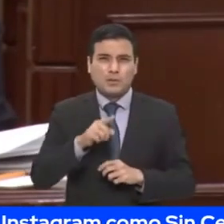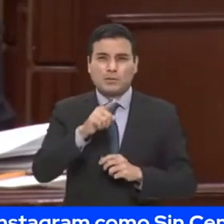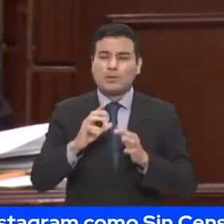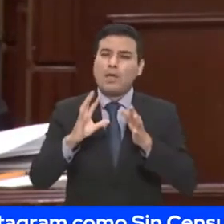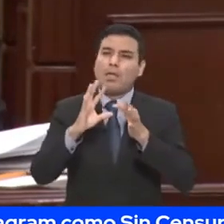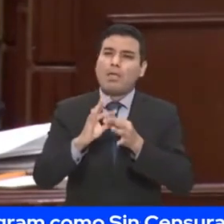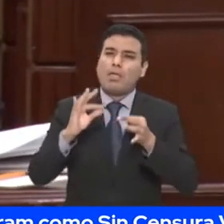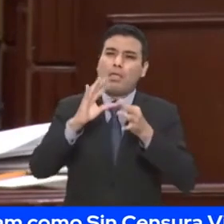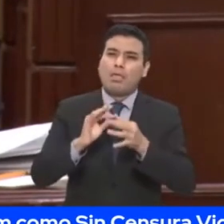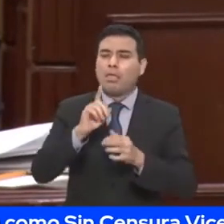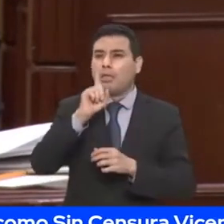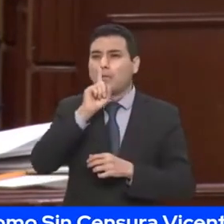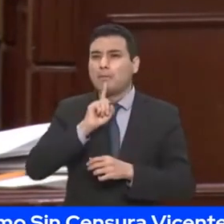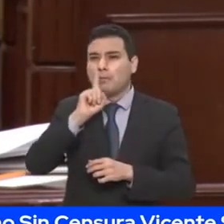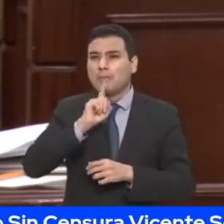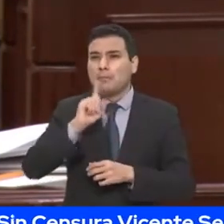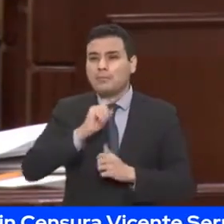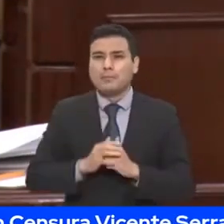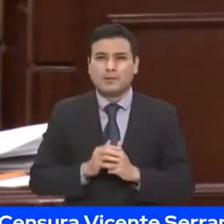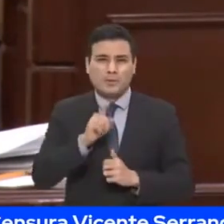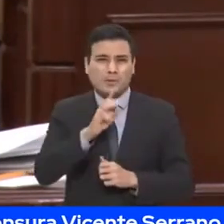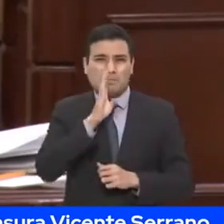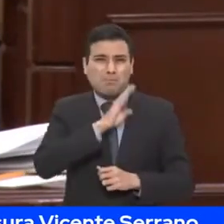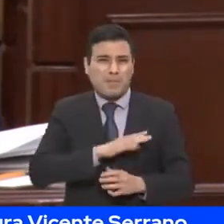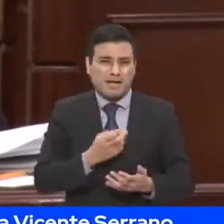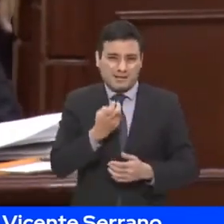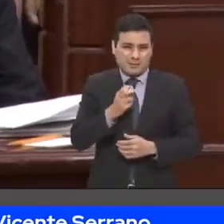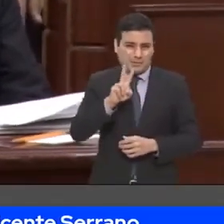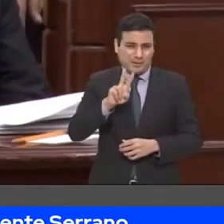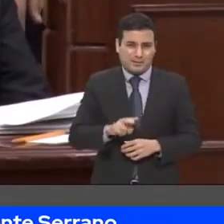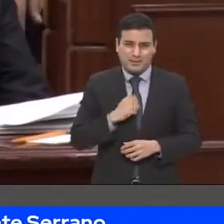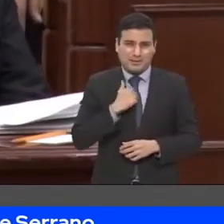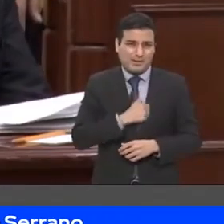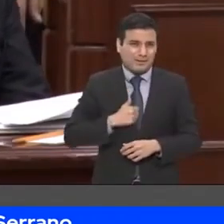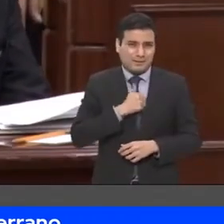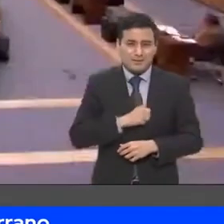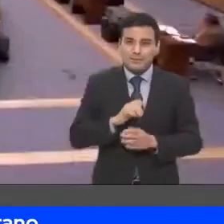micrófono, mintiéndole a la gente de manera permanente, lo cual lamento sobremanera. Es cuanto, presidente. Gracias, señor.